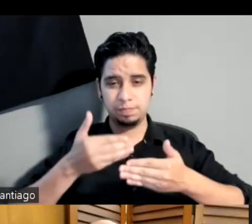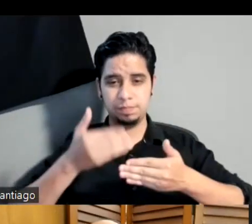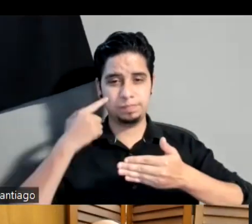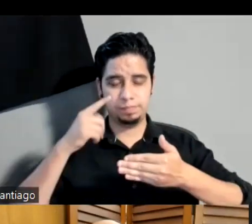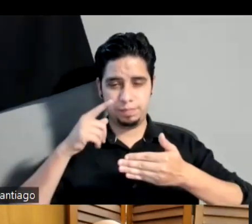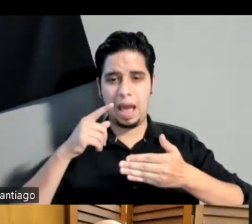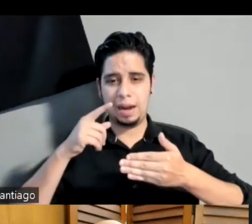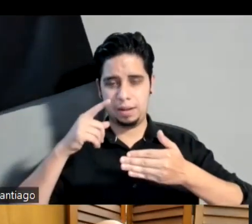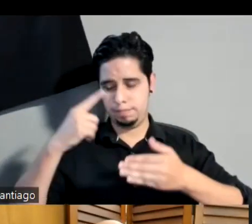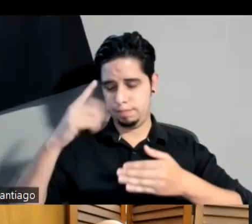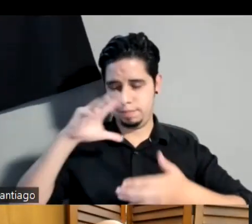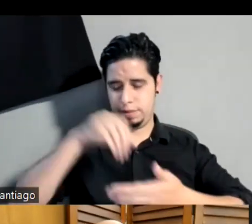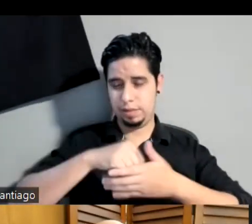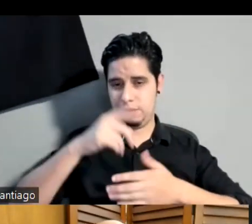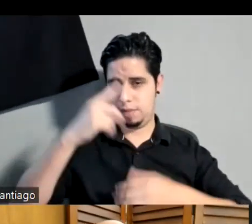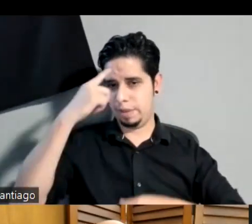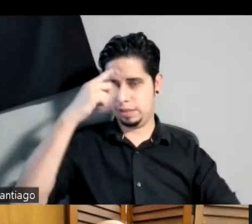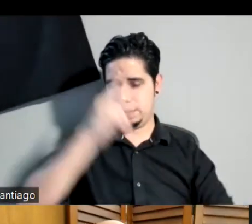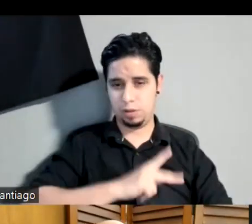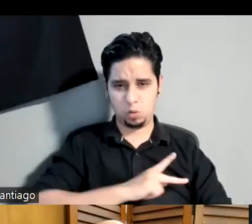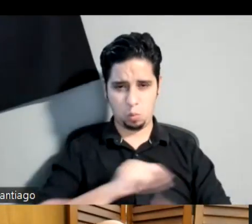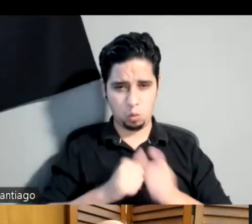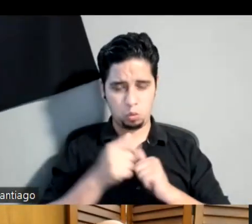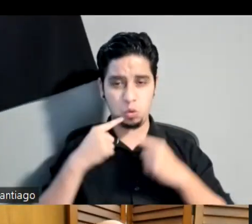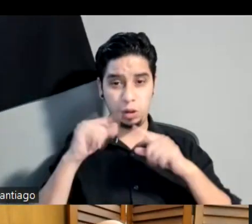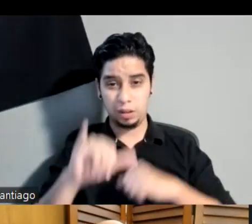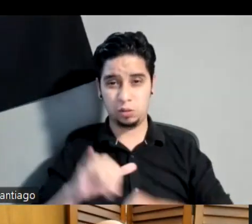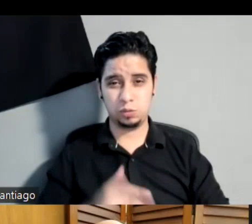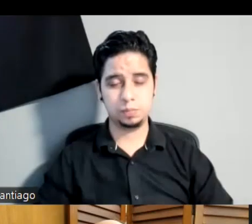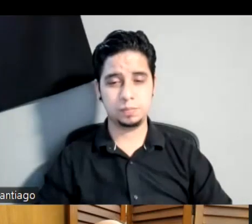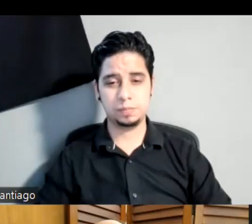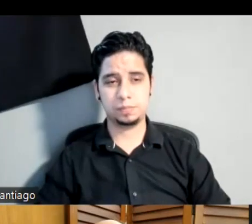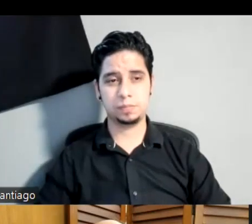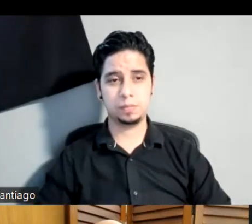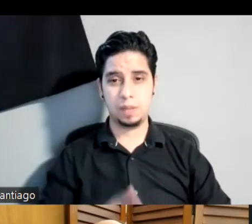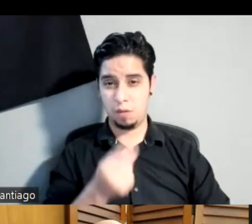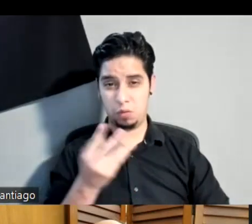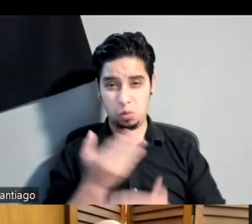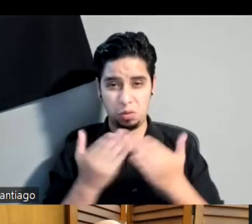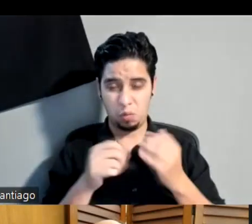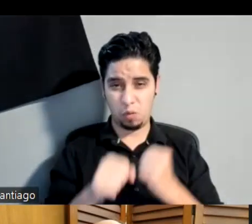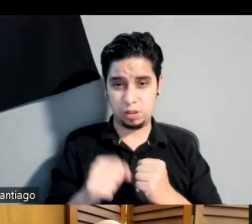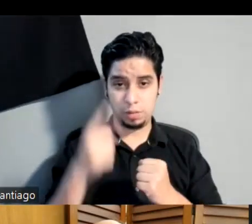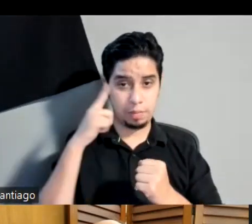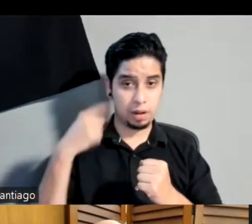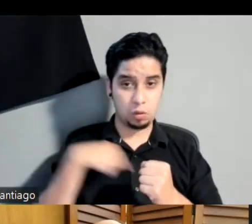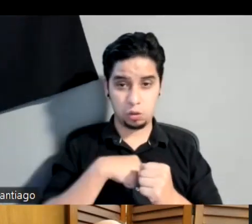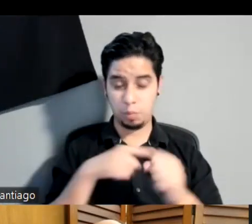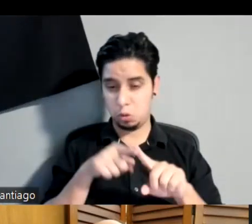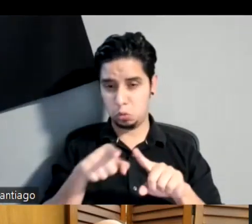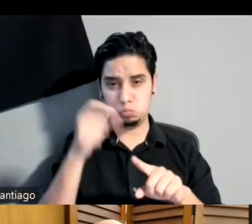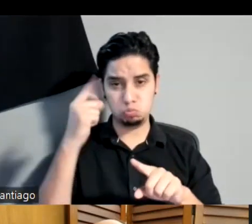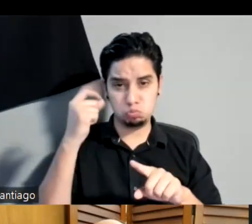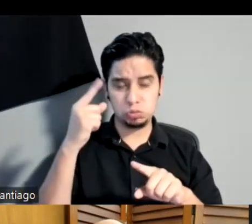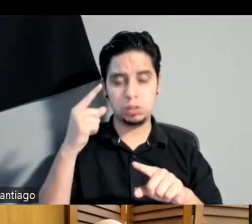a esa psiquis de cada quien? Porque como tú bien dices, o sea, hay algunas cosas que son bien fuertes para nosotros. O sea, en